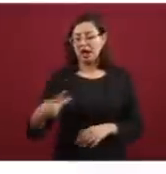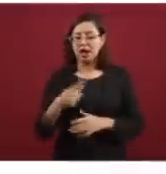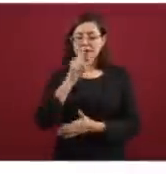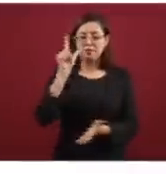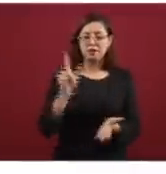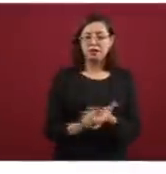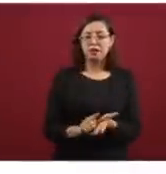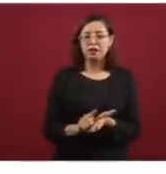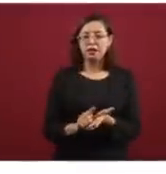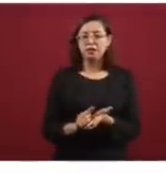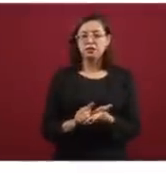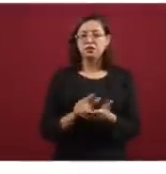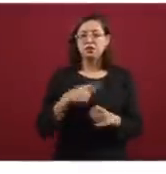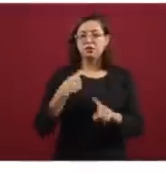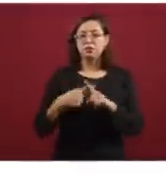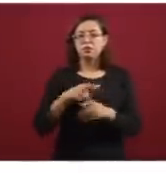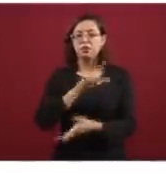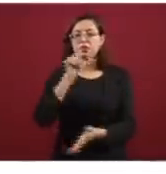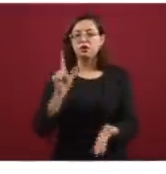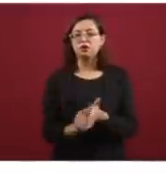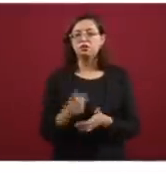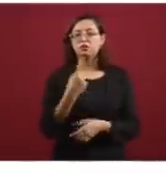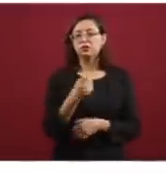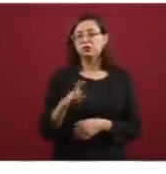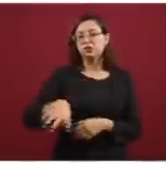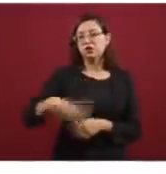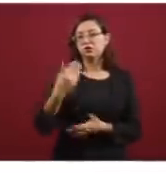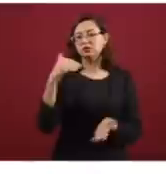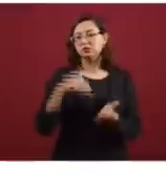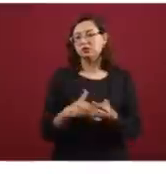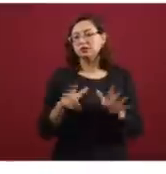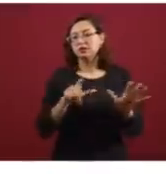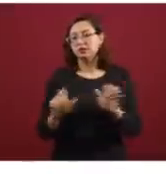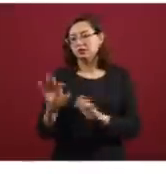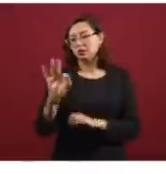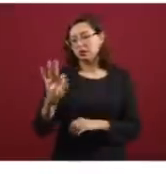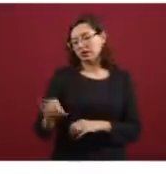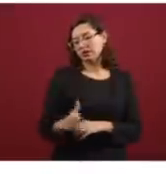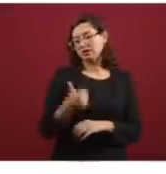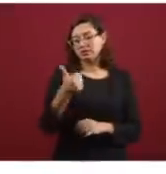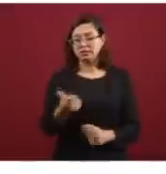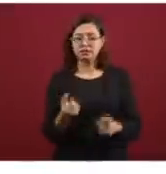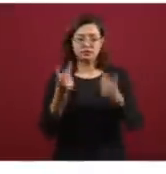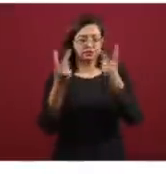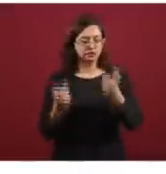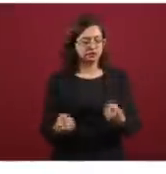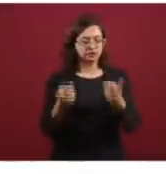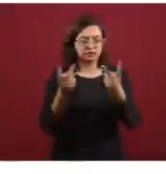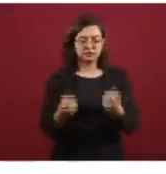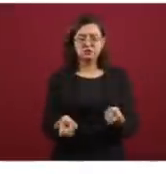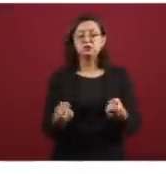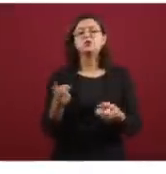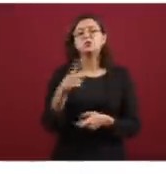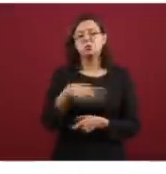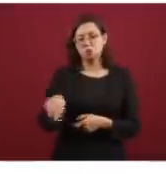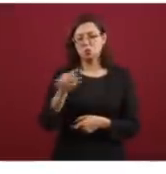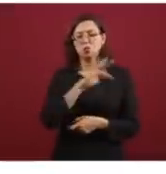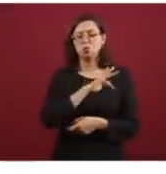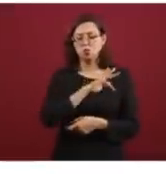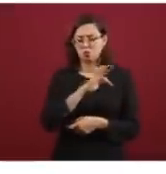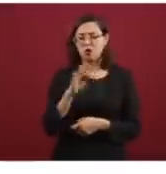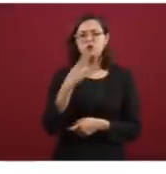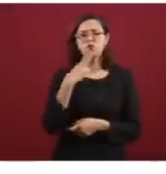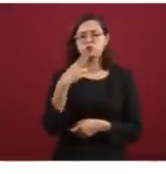114.746 descargas, con muy buenos comentarios. Ahí sigue a sus órdenes. Saben ustedes que funciona